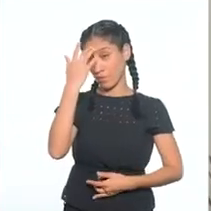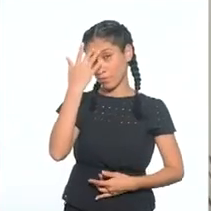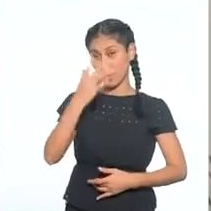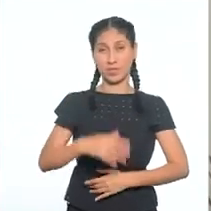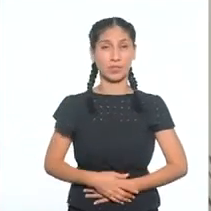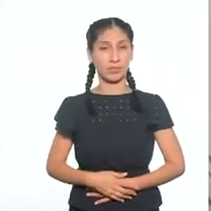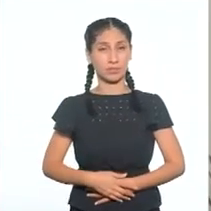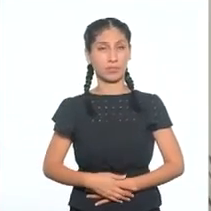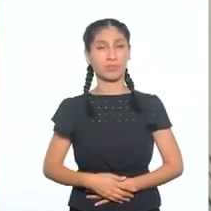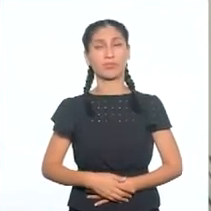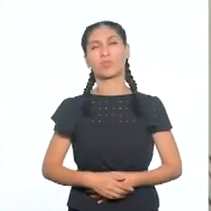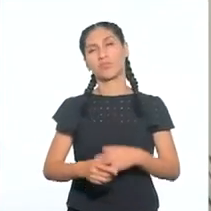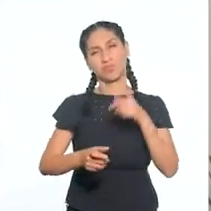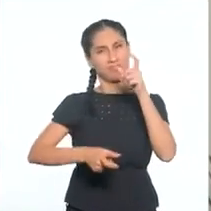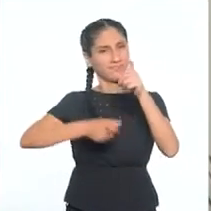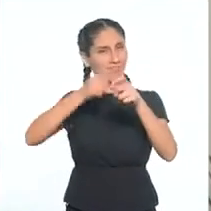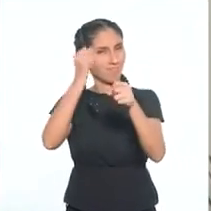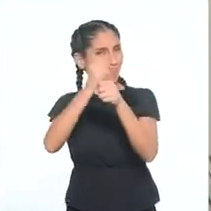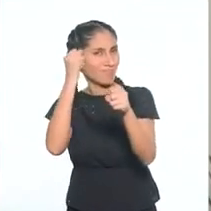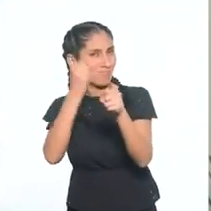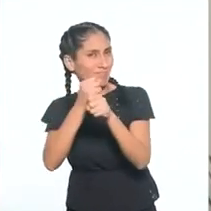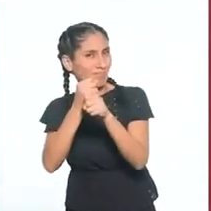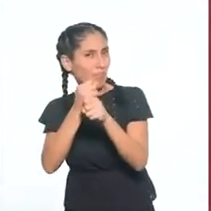enfermedad desempleo